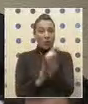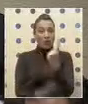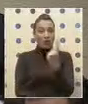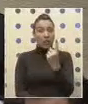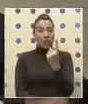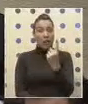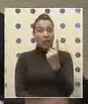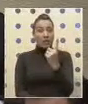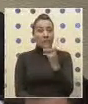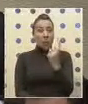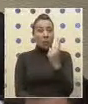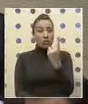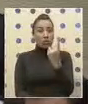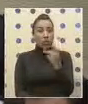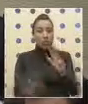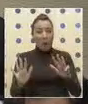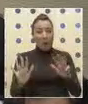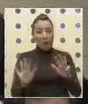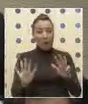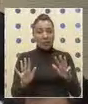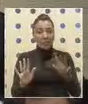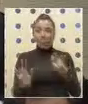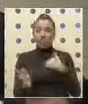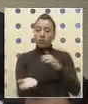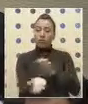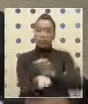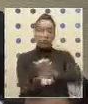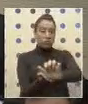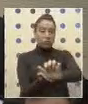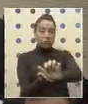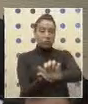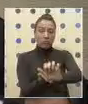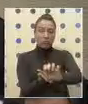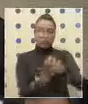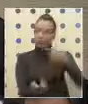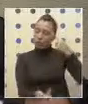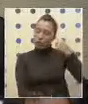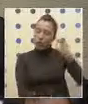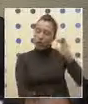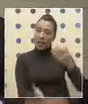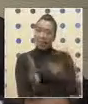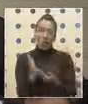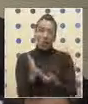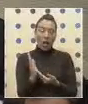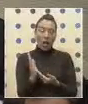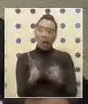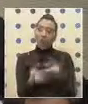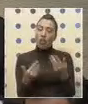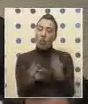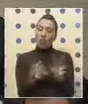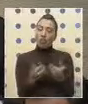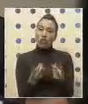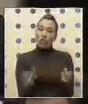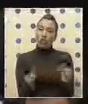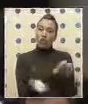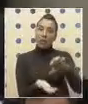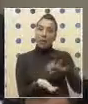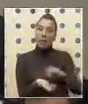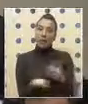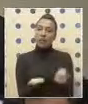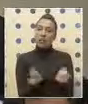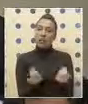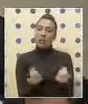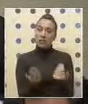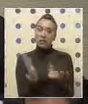101 y 129 lo rechazaremos, porque creemos que aquí no se está dando la solución que el país necesita.